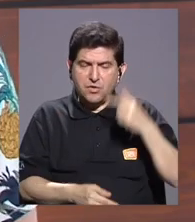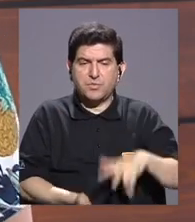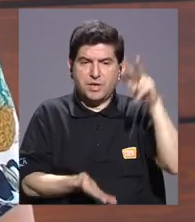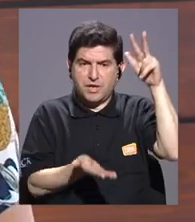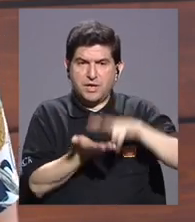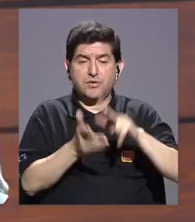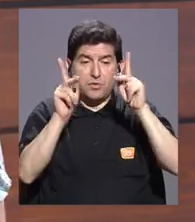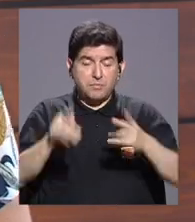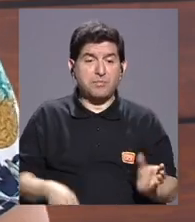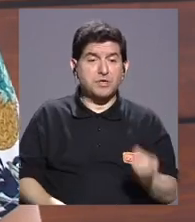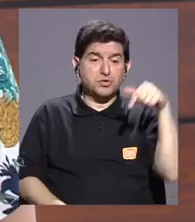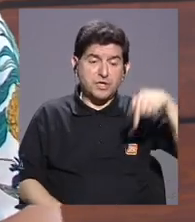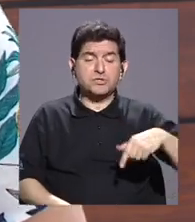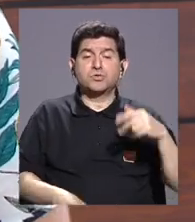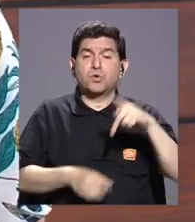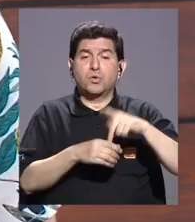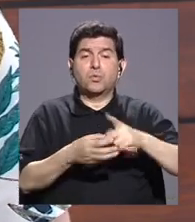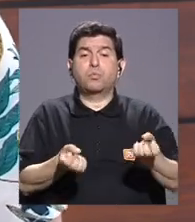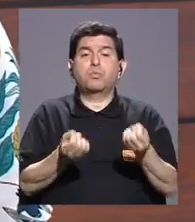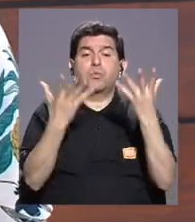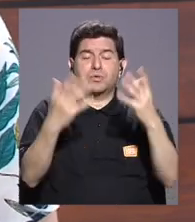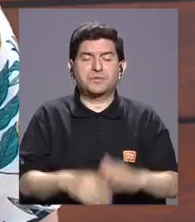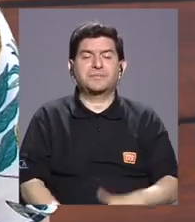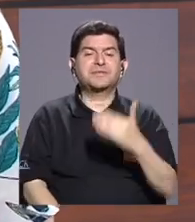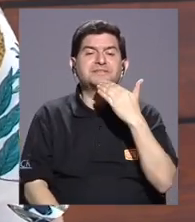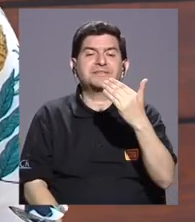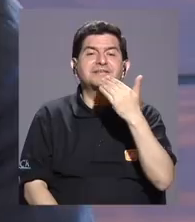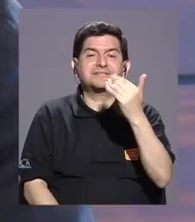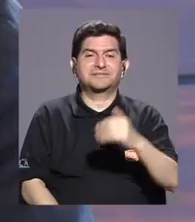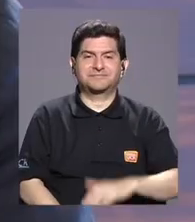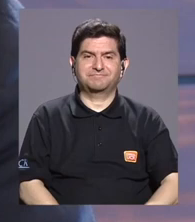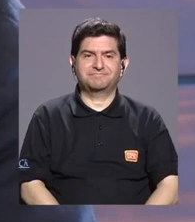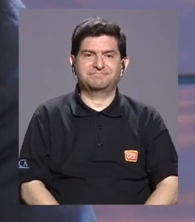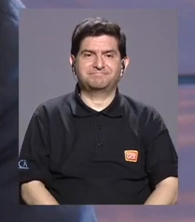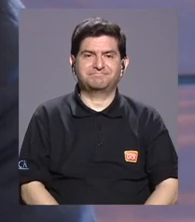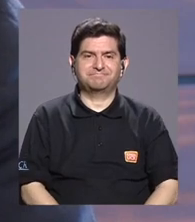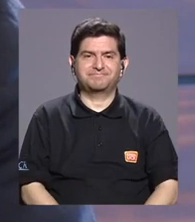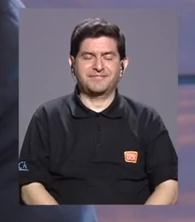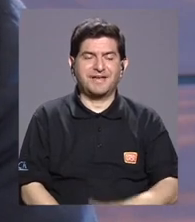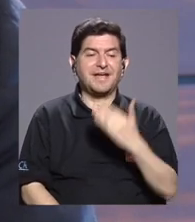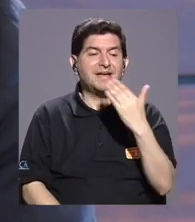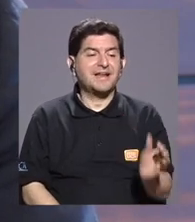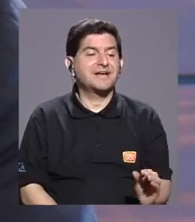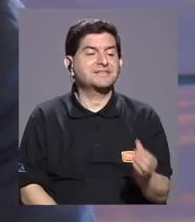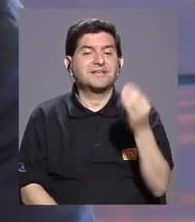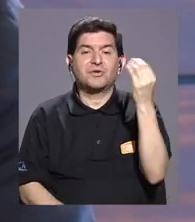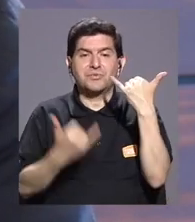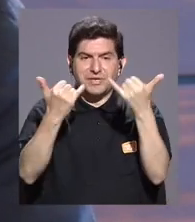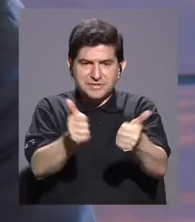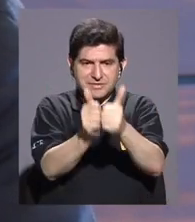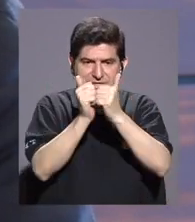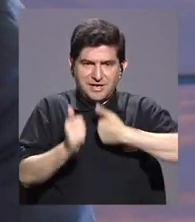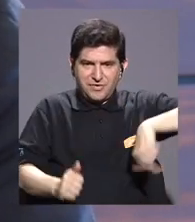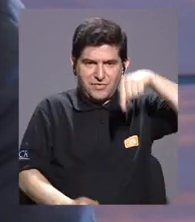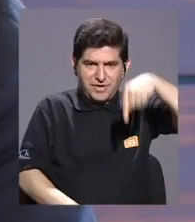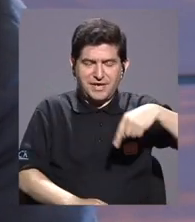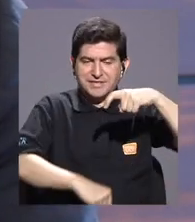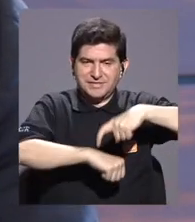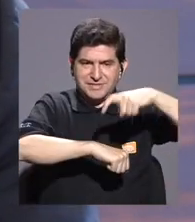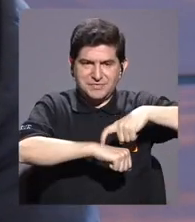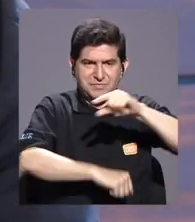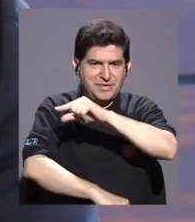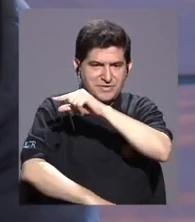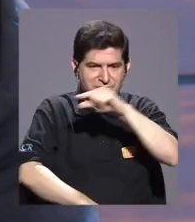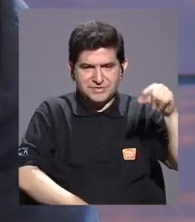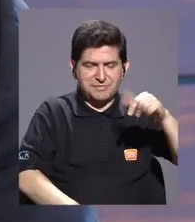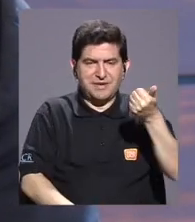Tenemos muchos televidentes jóvenes hoy, entonces adelante y muchas gracias. Gracias a las juventudes que están acompañándonos en este tiempo, en